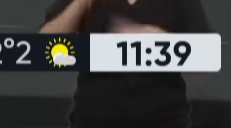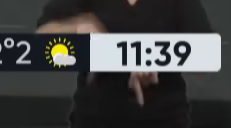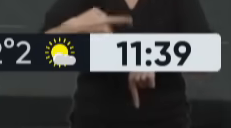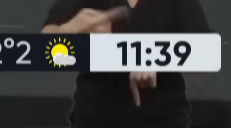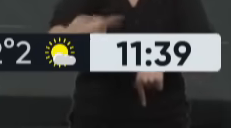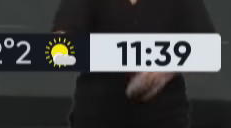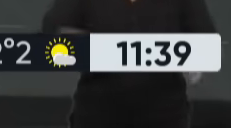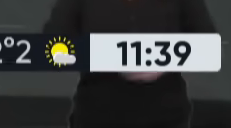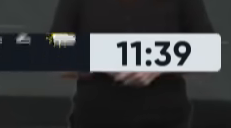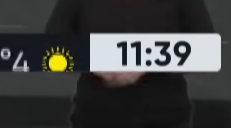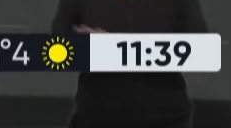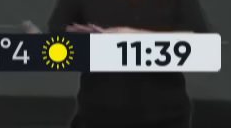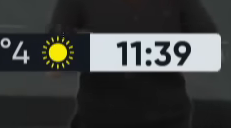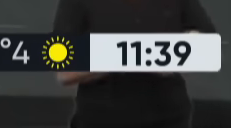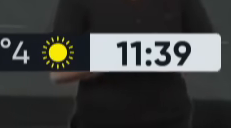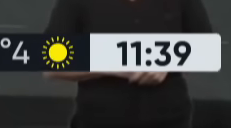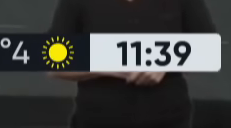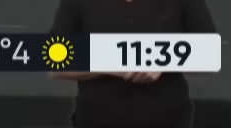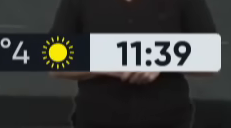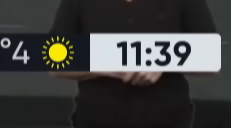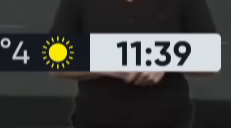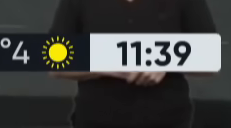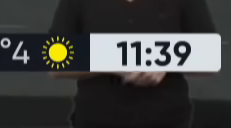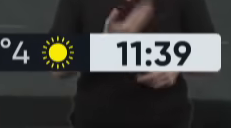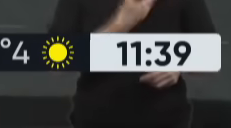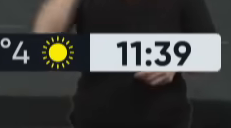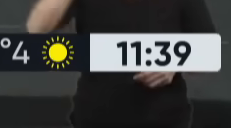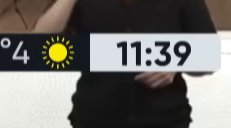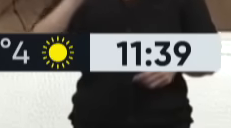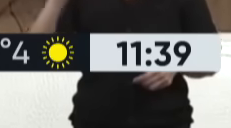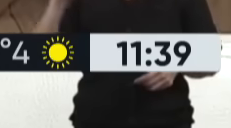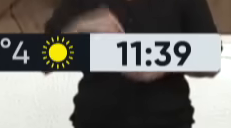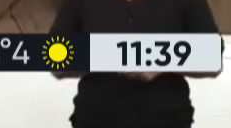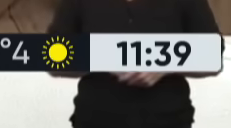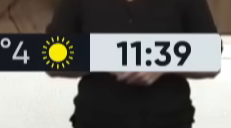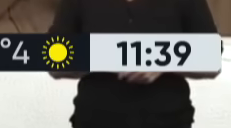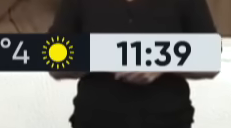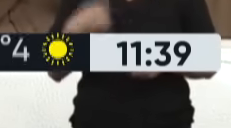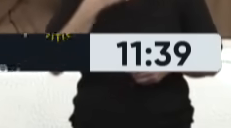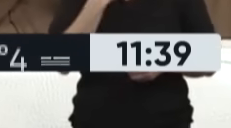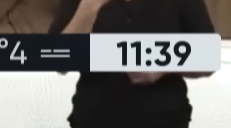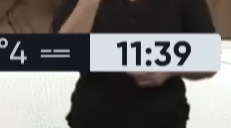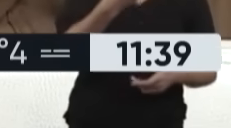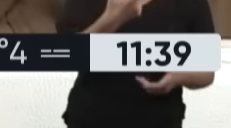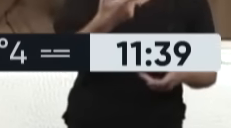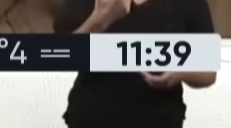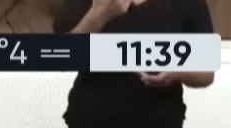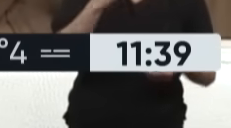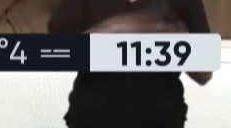Buen día, Manuel. ¿Cómo te va? Martín Fernández para Radio de la Ciudad. Todo bien, por suerte. Me alegro. Te quiero preguntar acerca